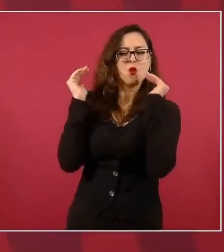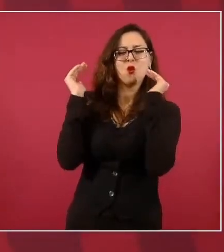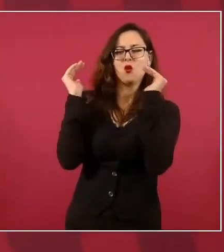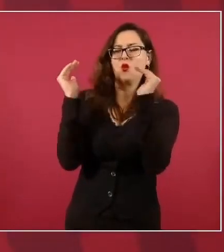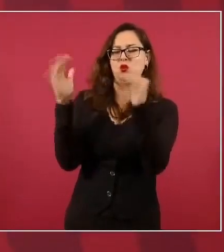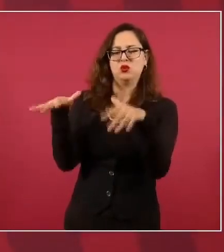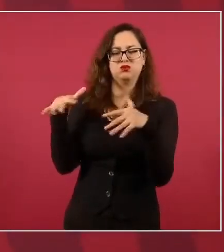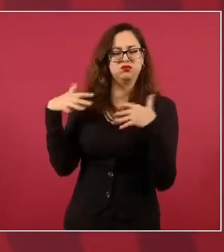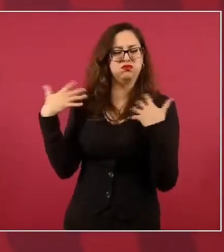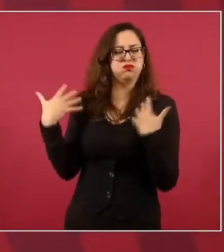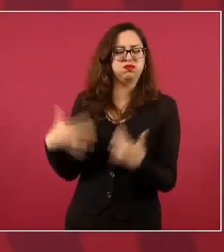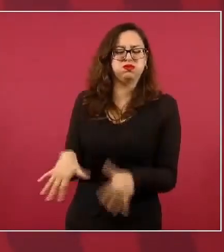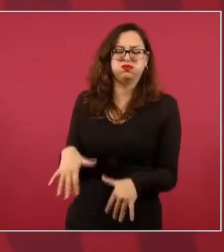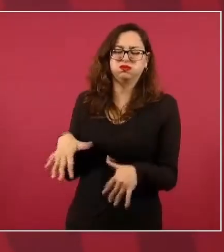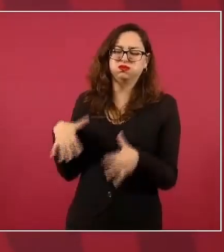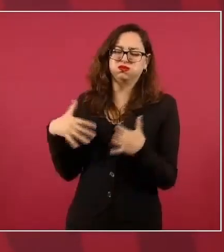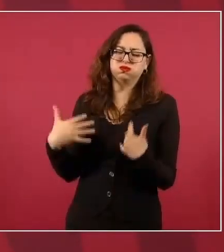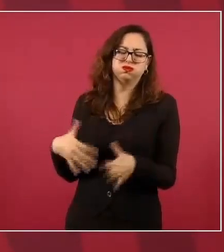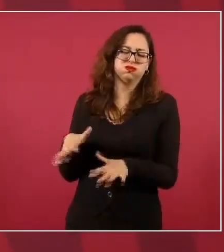que es